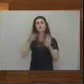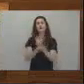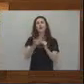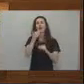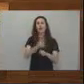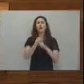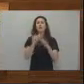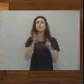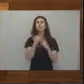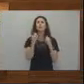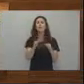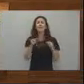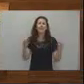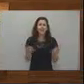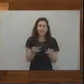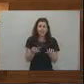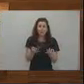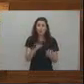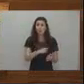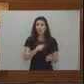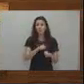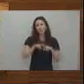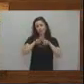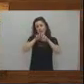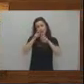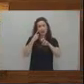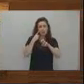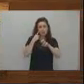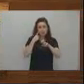Cajastur. ¿Ha habido una comisión de investigación?